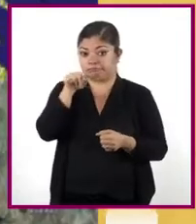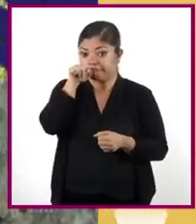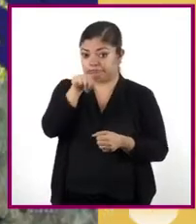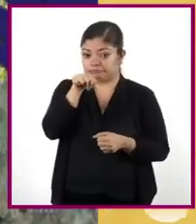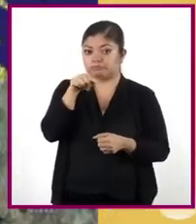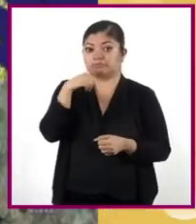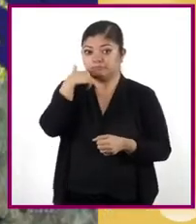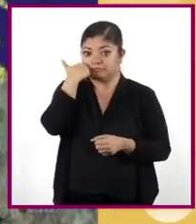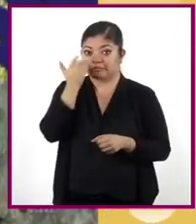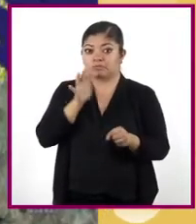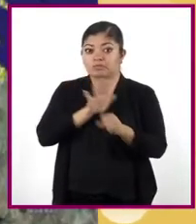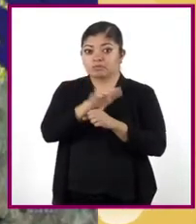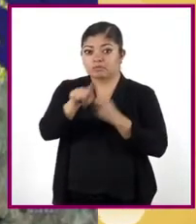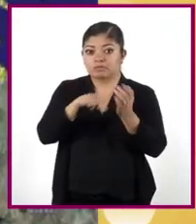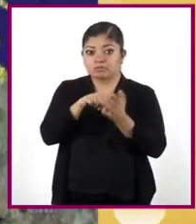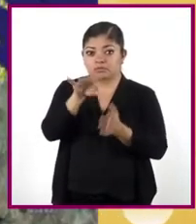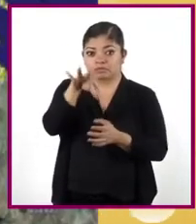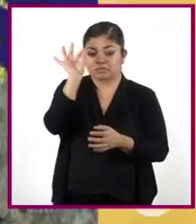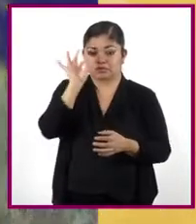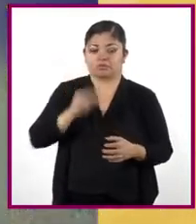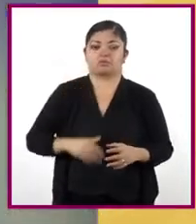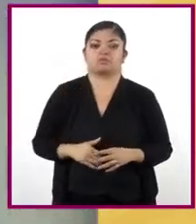se desea localizar.